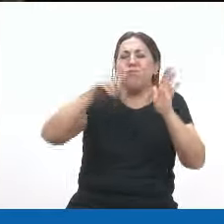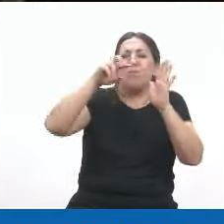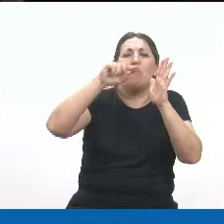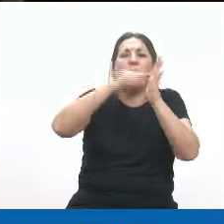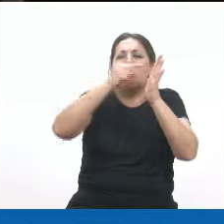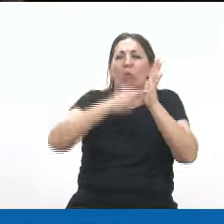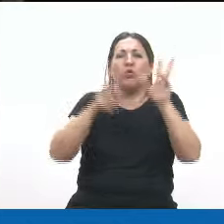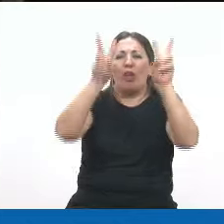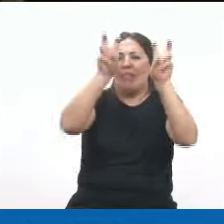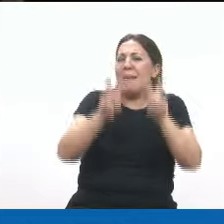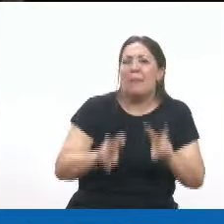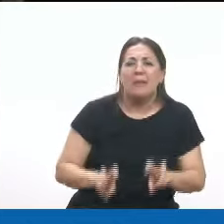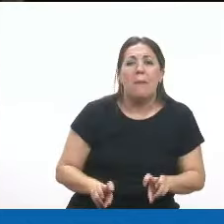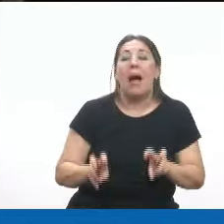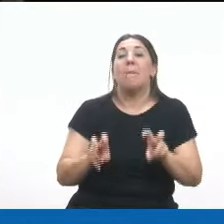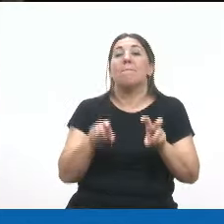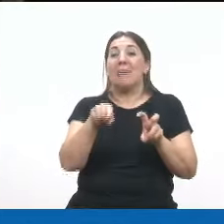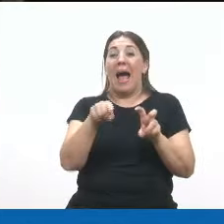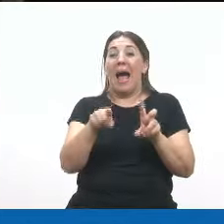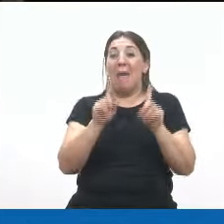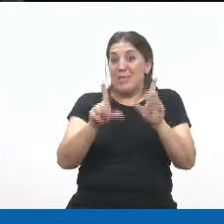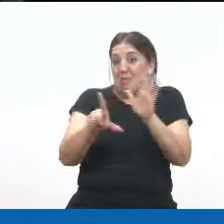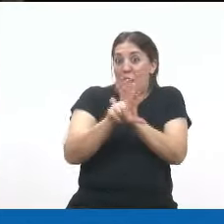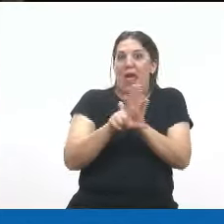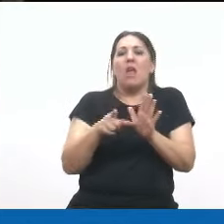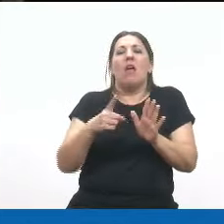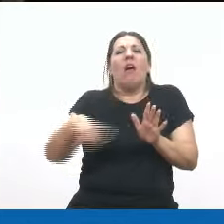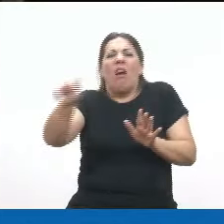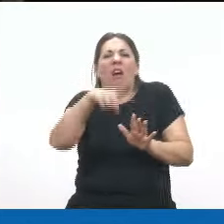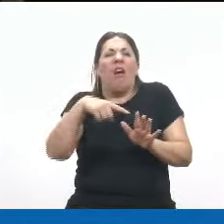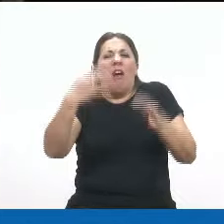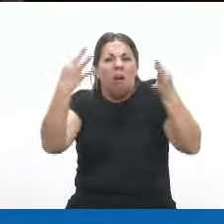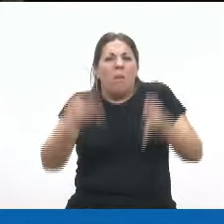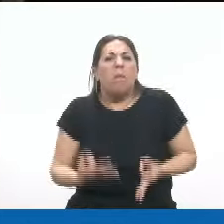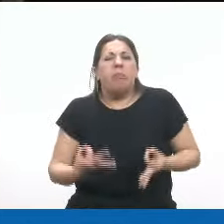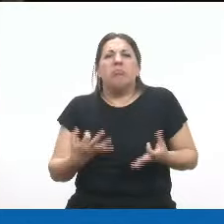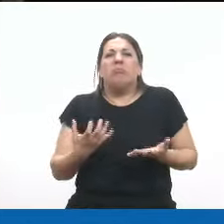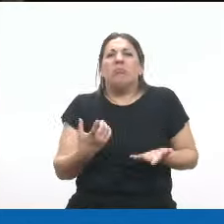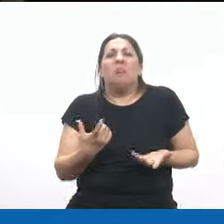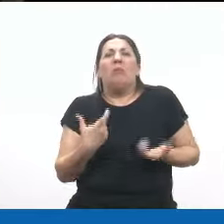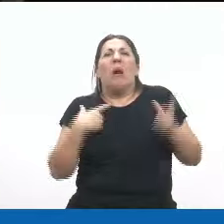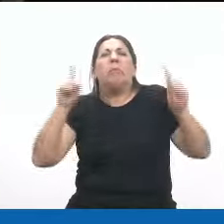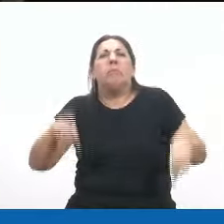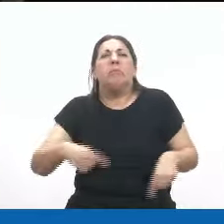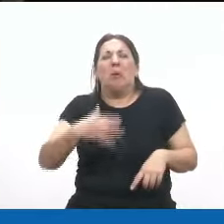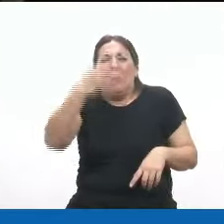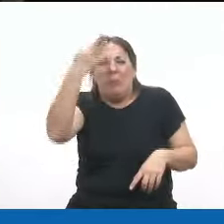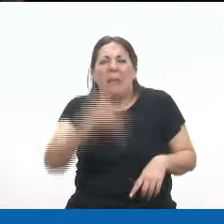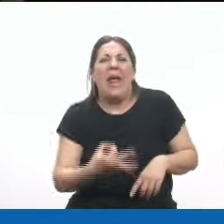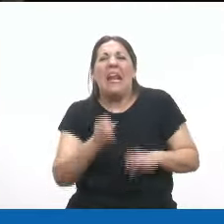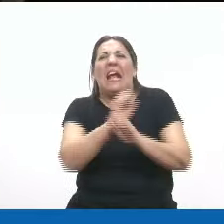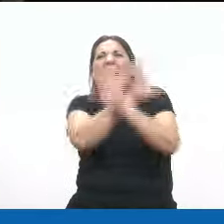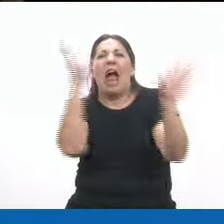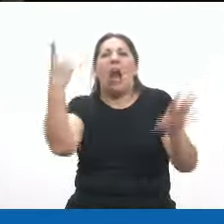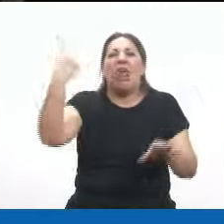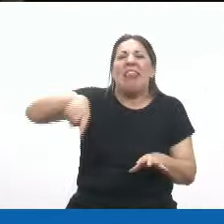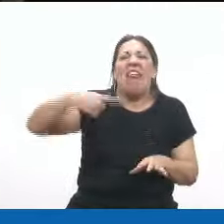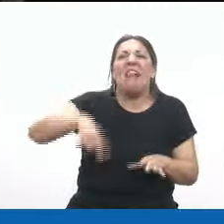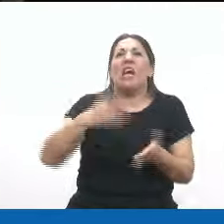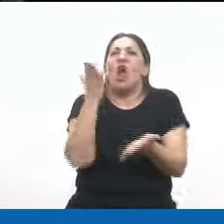ley Ómnibus este y no se sepa muy bien de qué se trata ni Por cuántos derechos me van a sacar